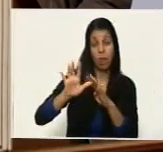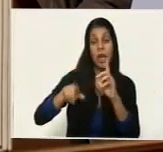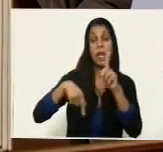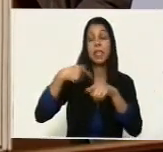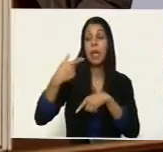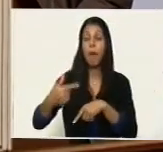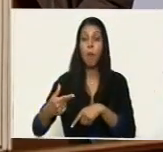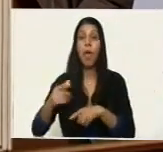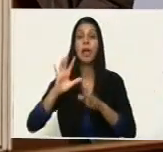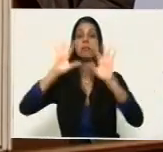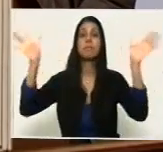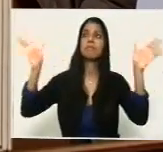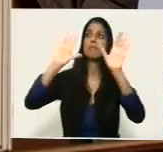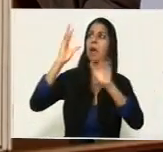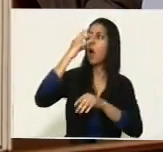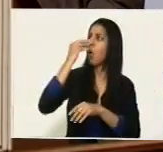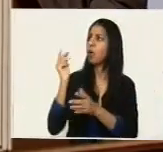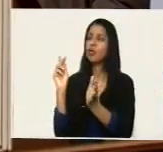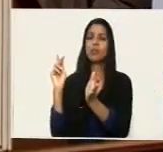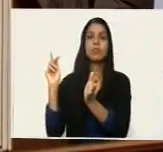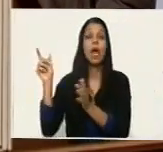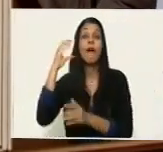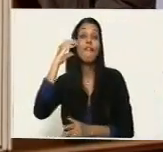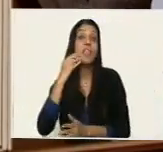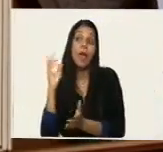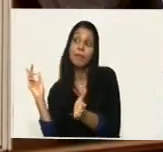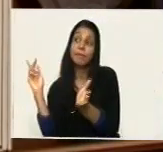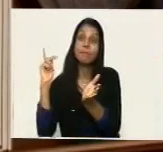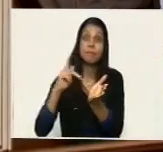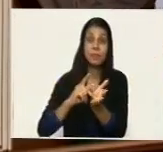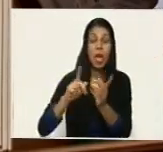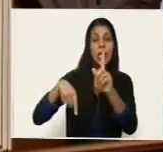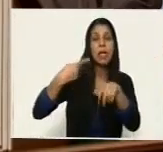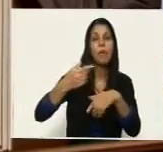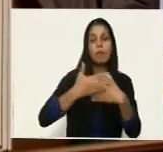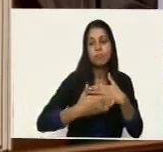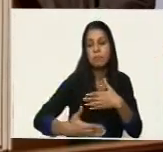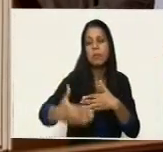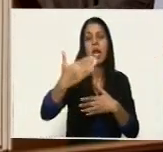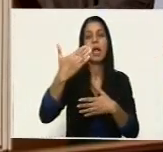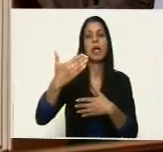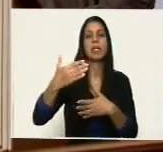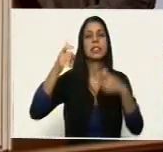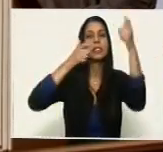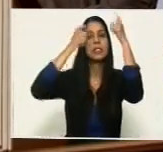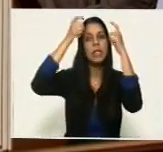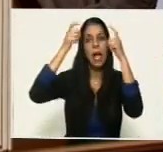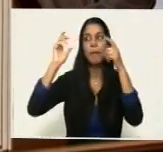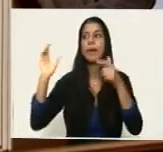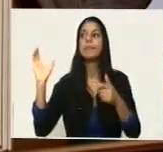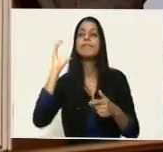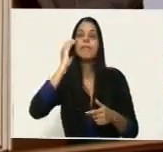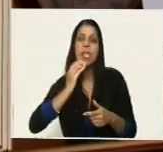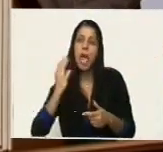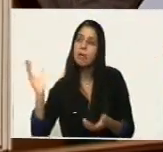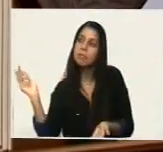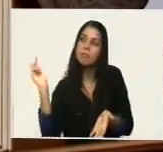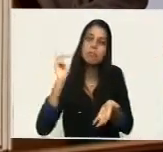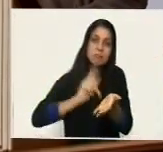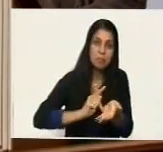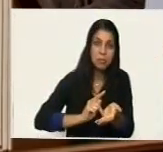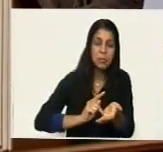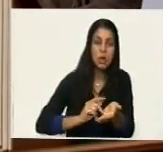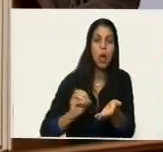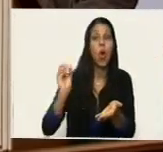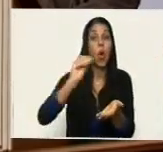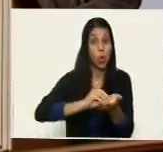Pérez y luego vino 50 años después del 59 cuando Chávez. Y en esa oportunidad volvió a